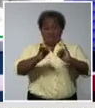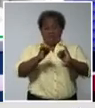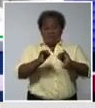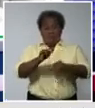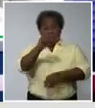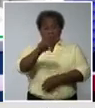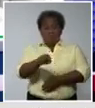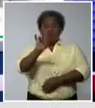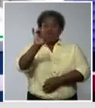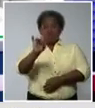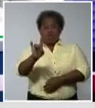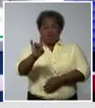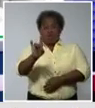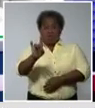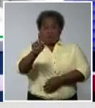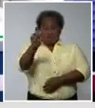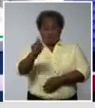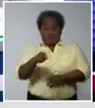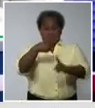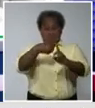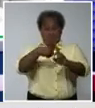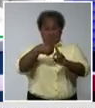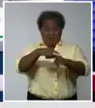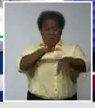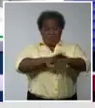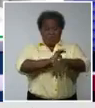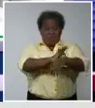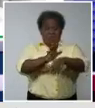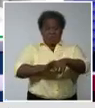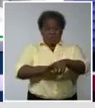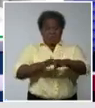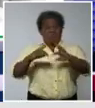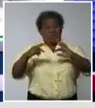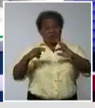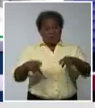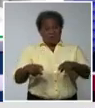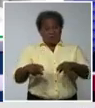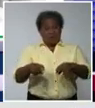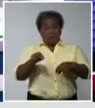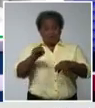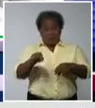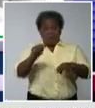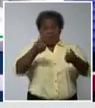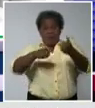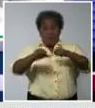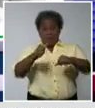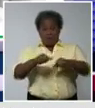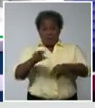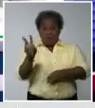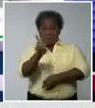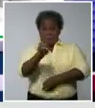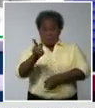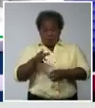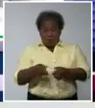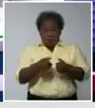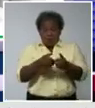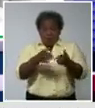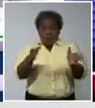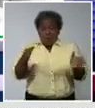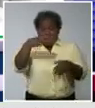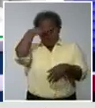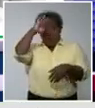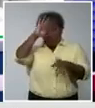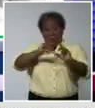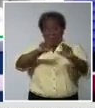9 casos positivos a la COVID-19 y reitero, fue el laboratorio número 22 que se inauguró en este país y comenzamos